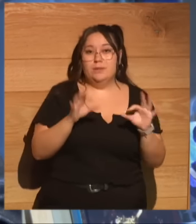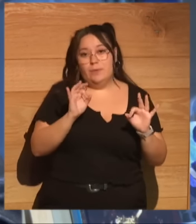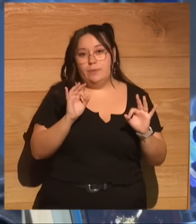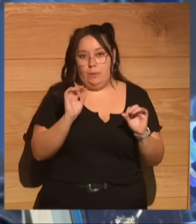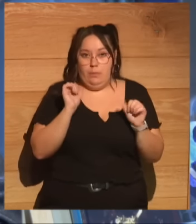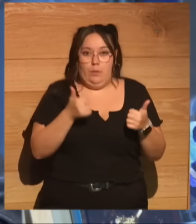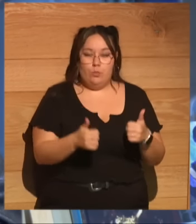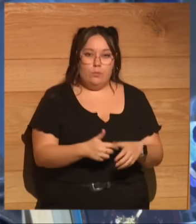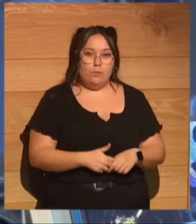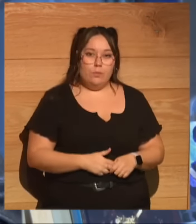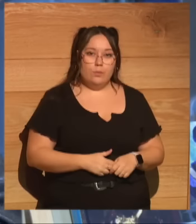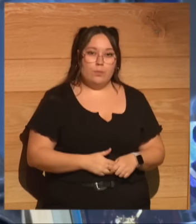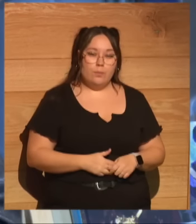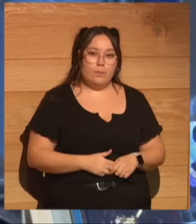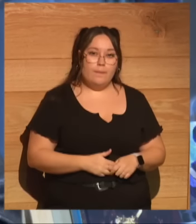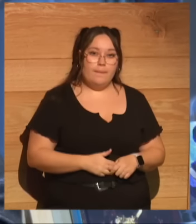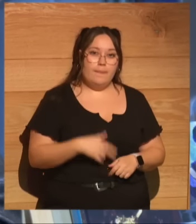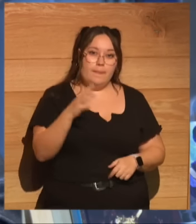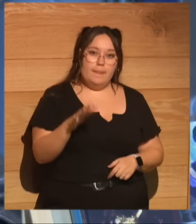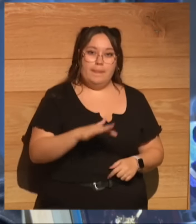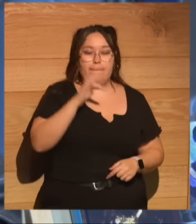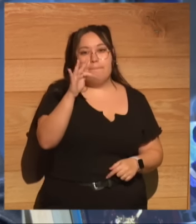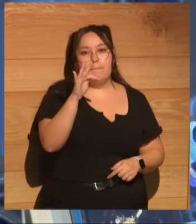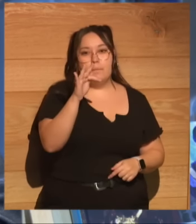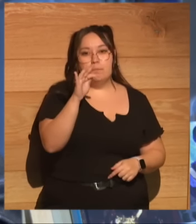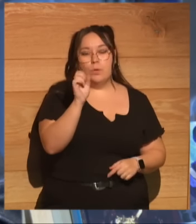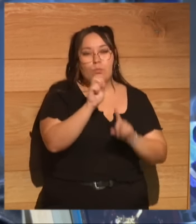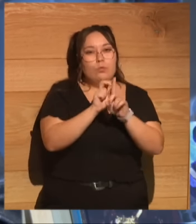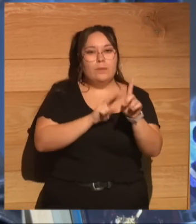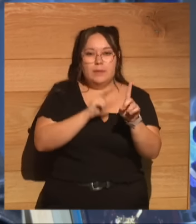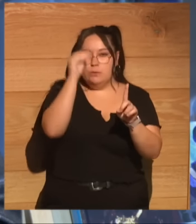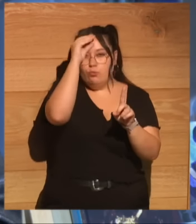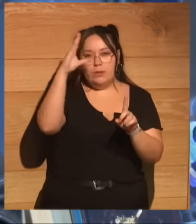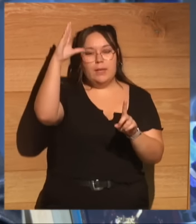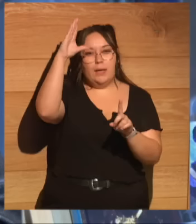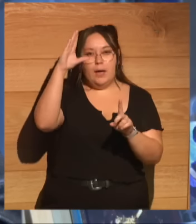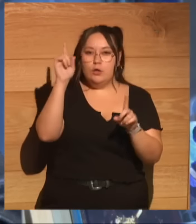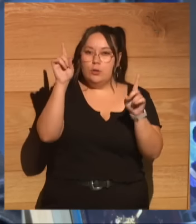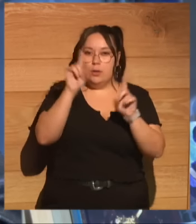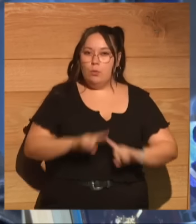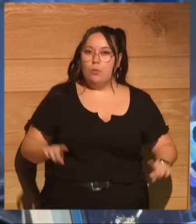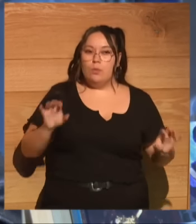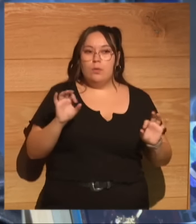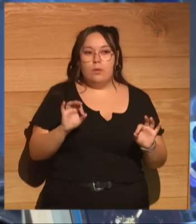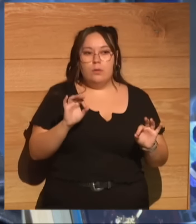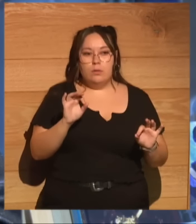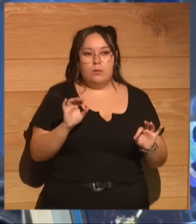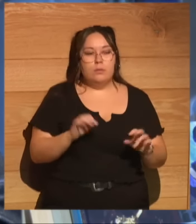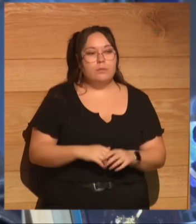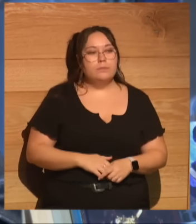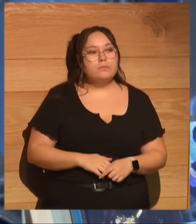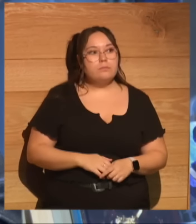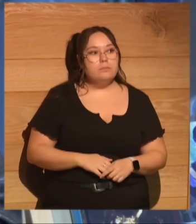principio. Y que esconde además una mirada muy inteligente sobre las cosas y poco